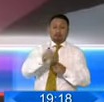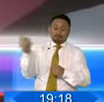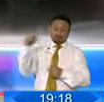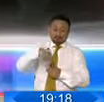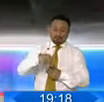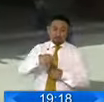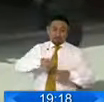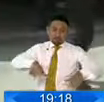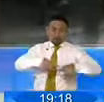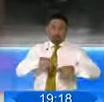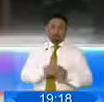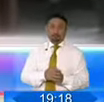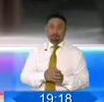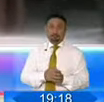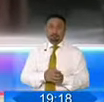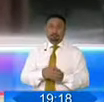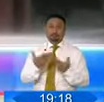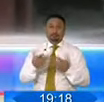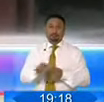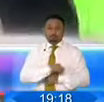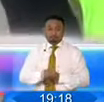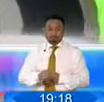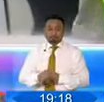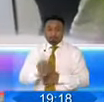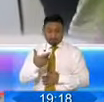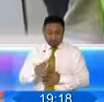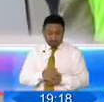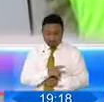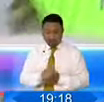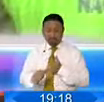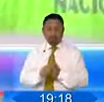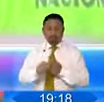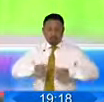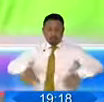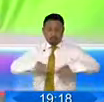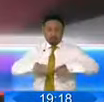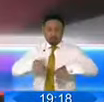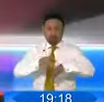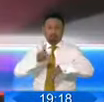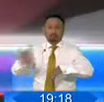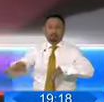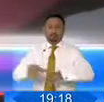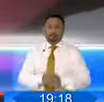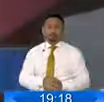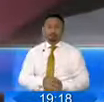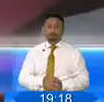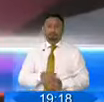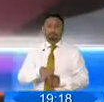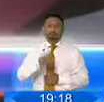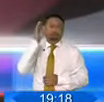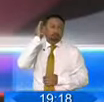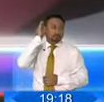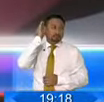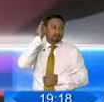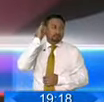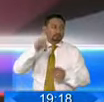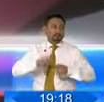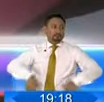este lugar. Después del abuso, la víctima fue abandonada en un sitio cercano al lugar donde trabajaba. La chica fue abandonada en un